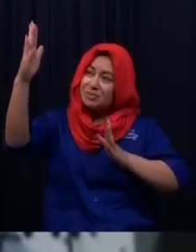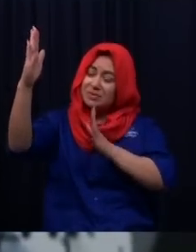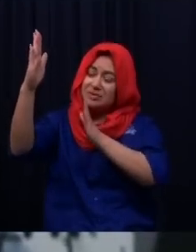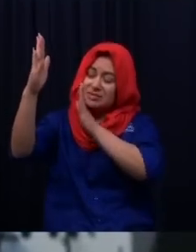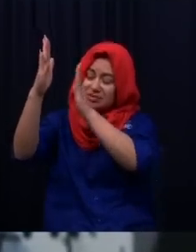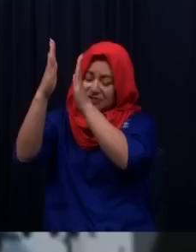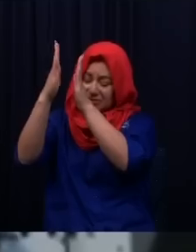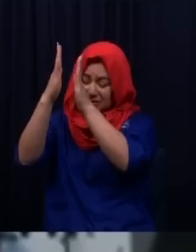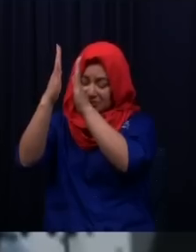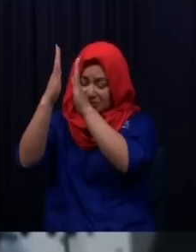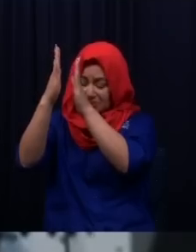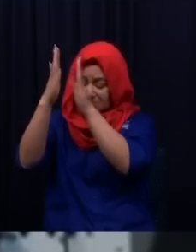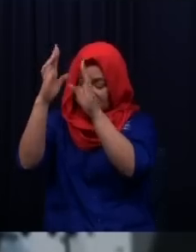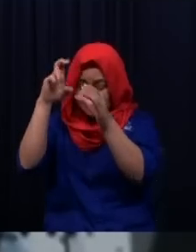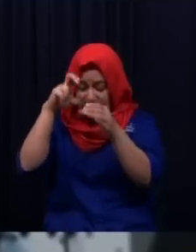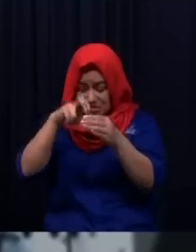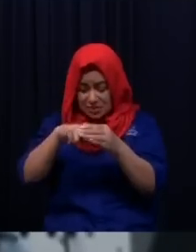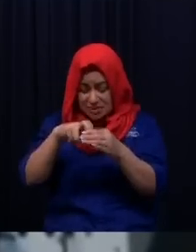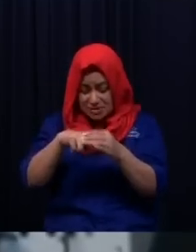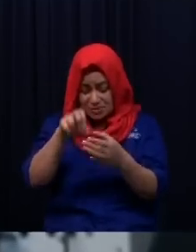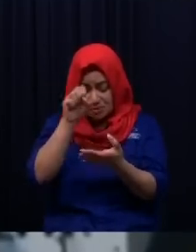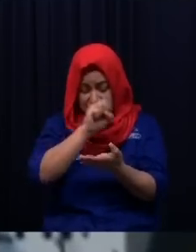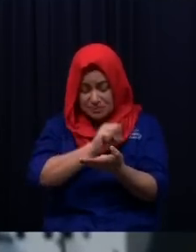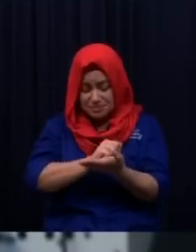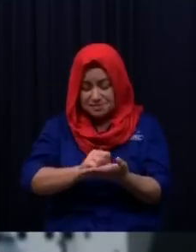comiendo de tu mesa,